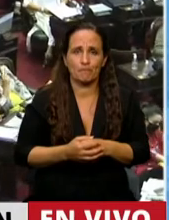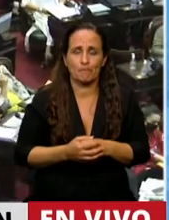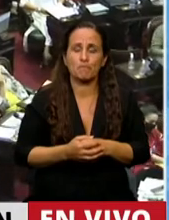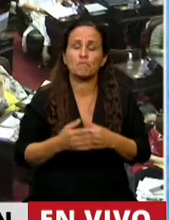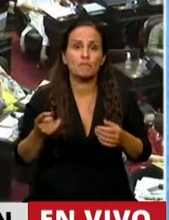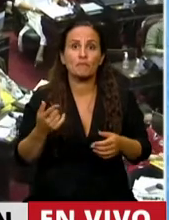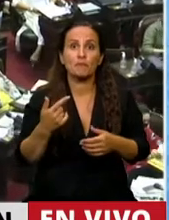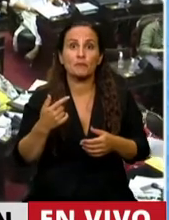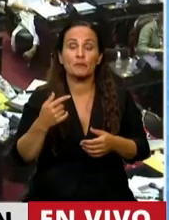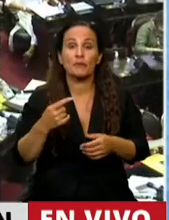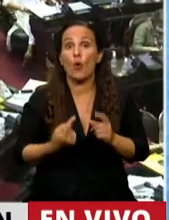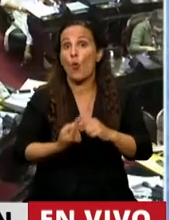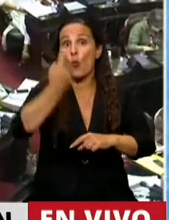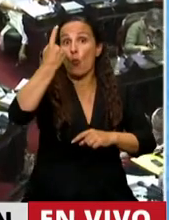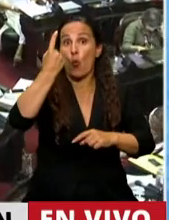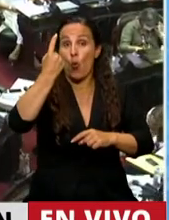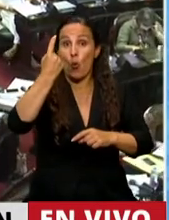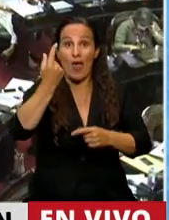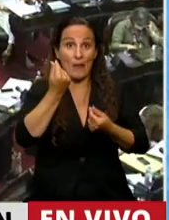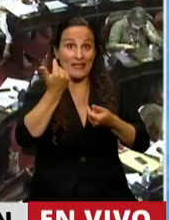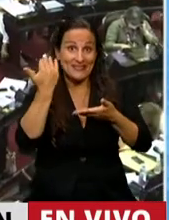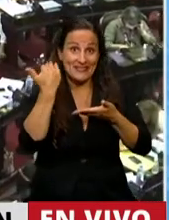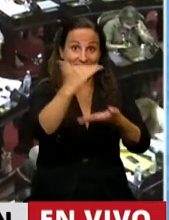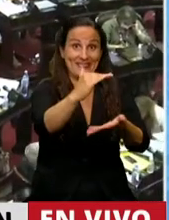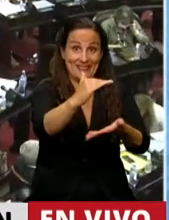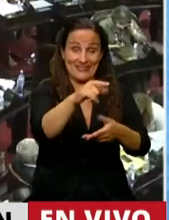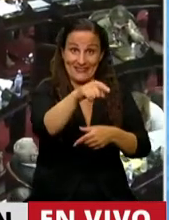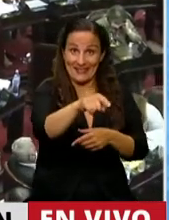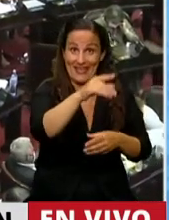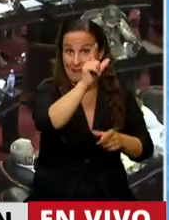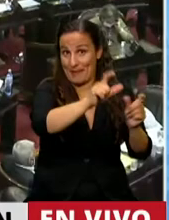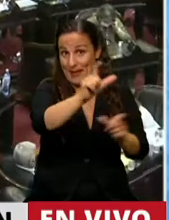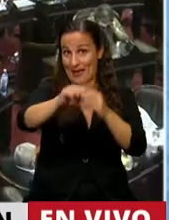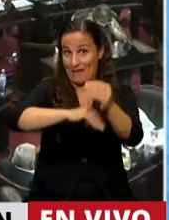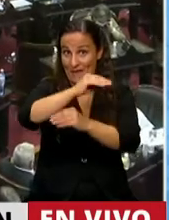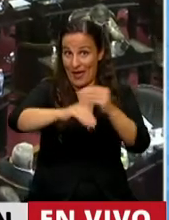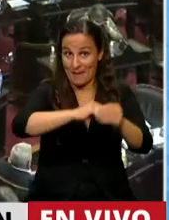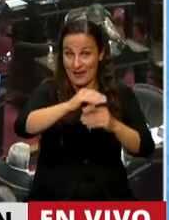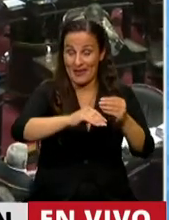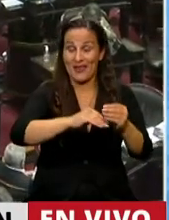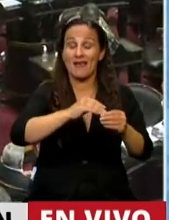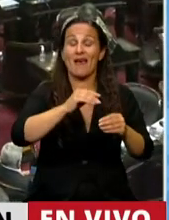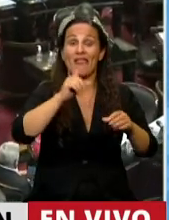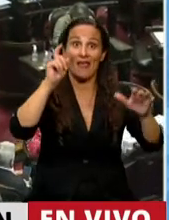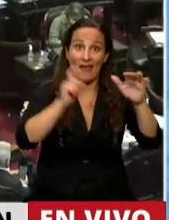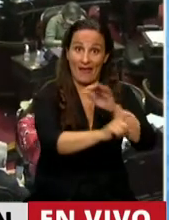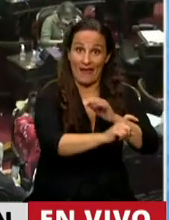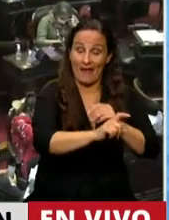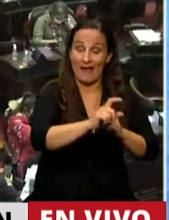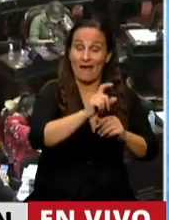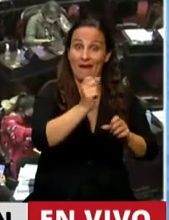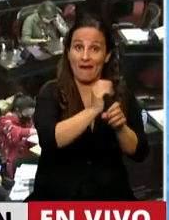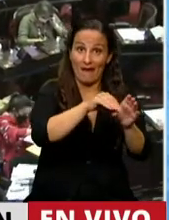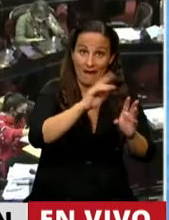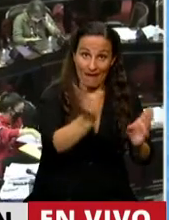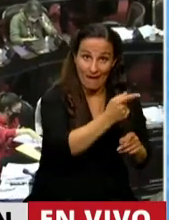por única vez un resarcimiento económico a los familiares de los y las tripulantes del submarino Ara San Juan representa una